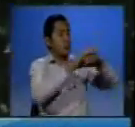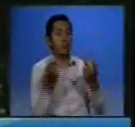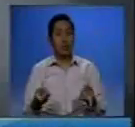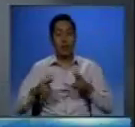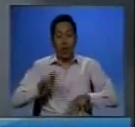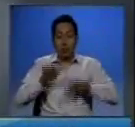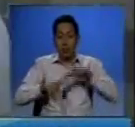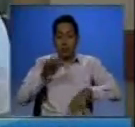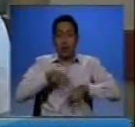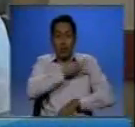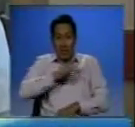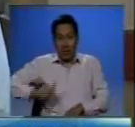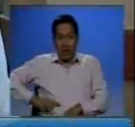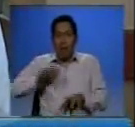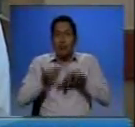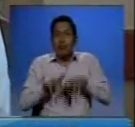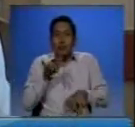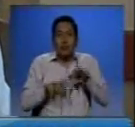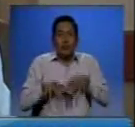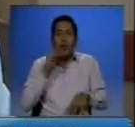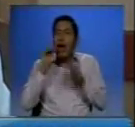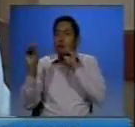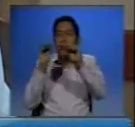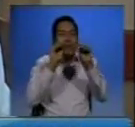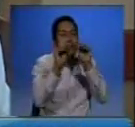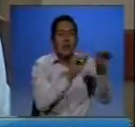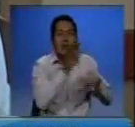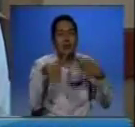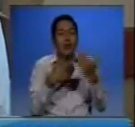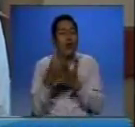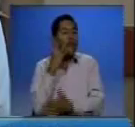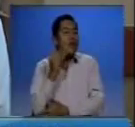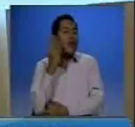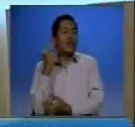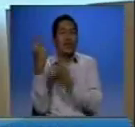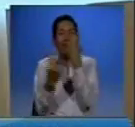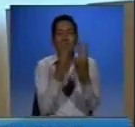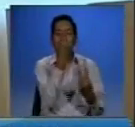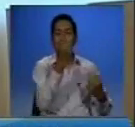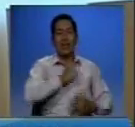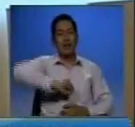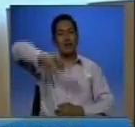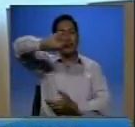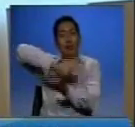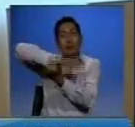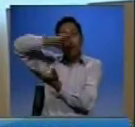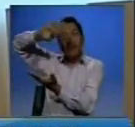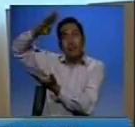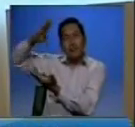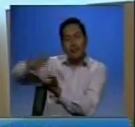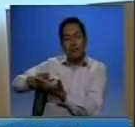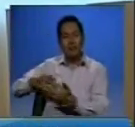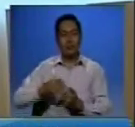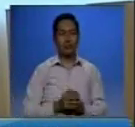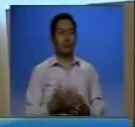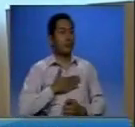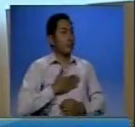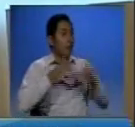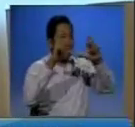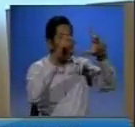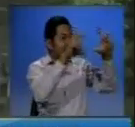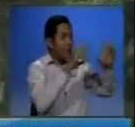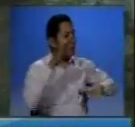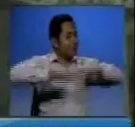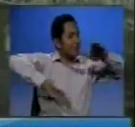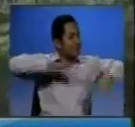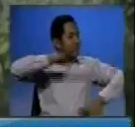blogs personales. Publicaré más videos sobre el viaje que tuvimos en los Andes. Yo estaba en la playa sacando fotos de surfing, que fue muy